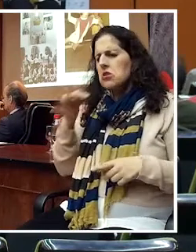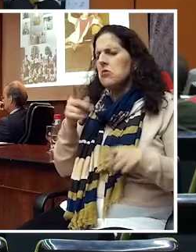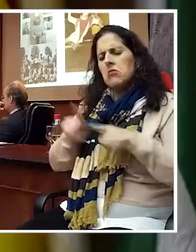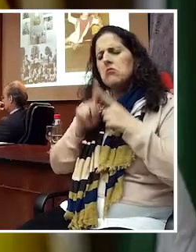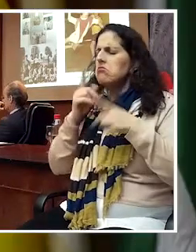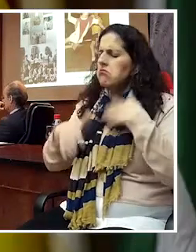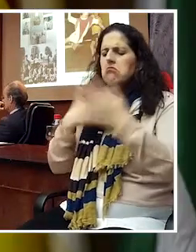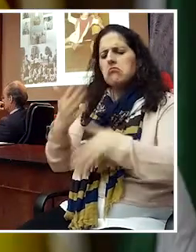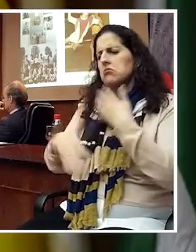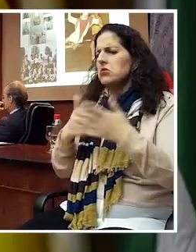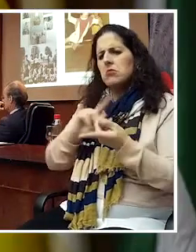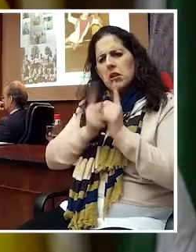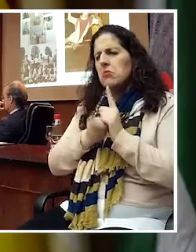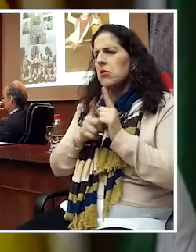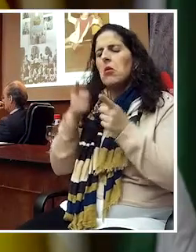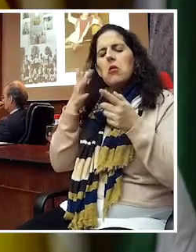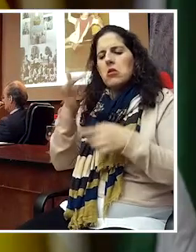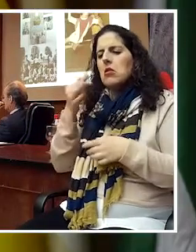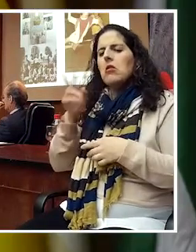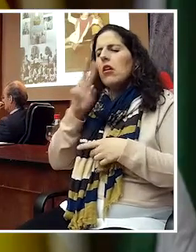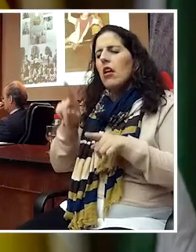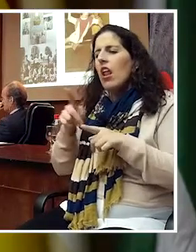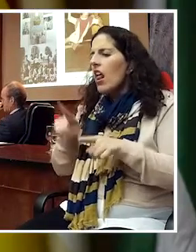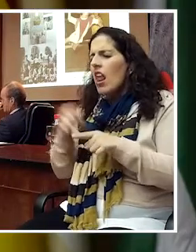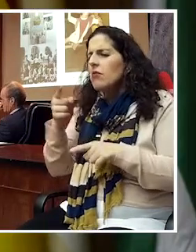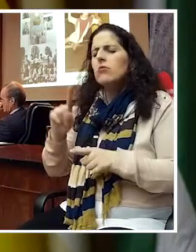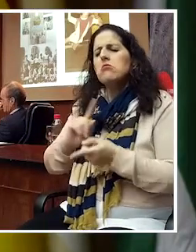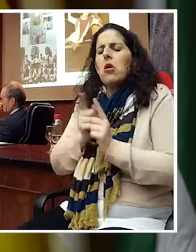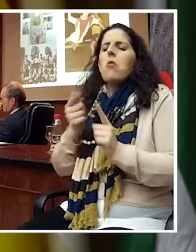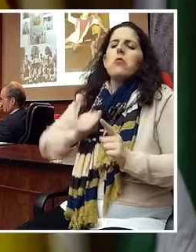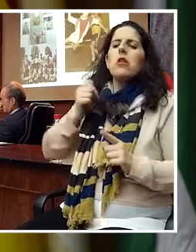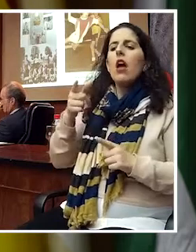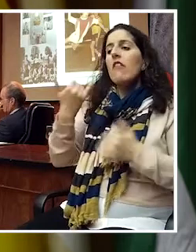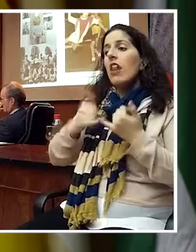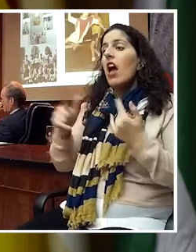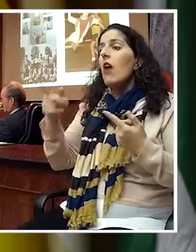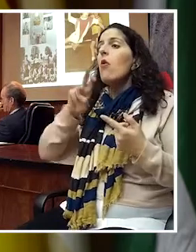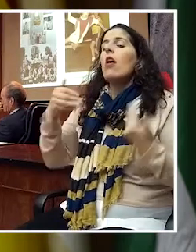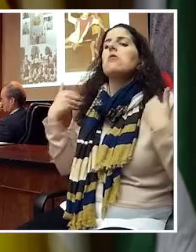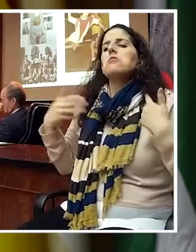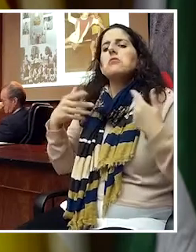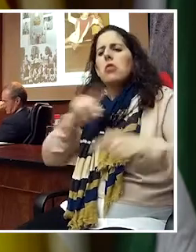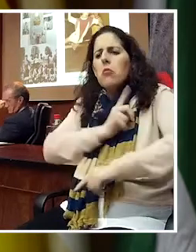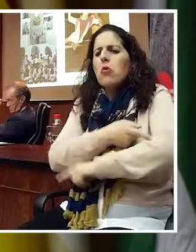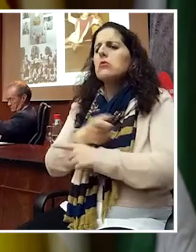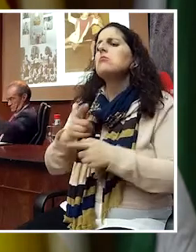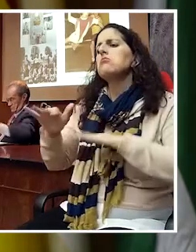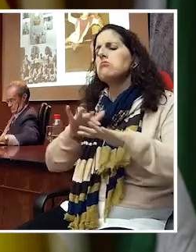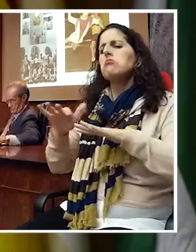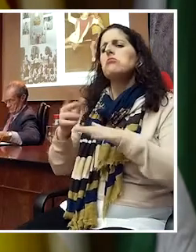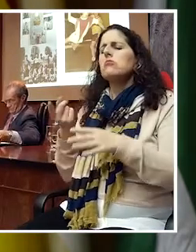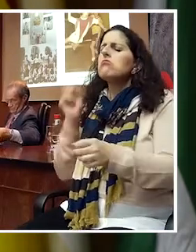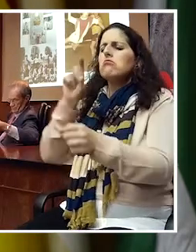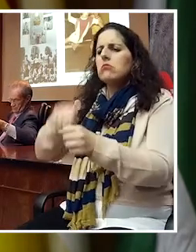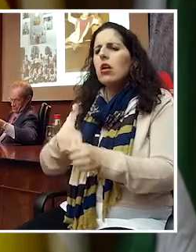lo ha transformado siempre en una oportunidad. Y esto no le limitó a la hora de hacer actividad física, formó parte, desde pequeño,